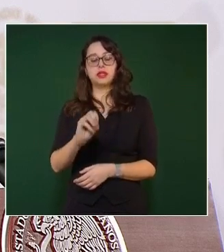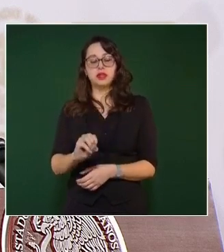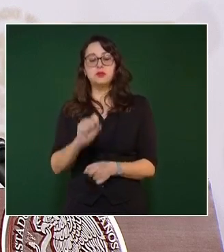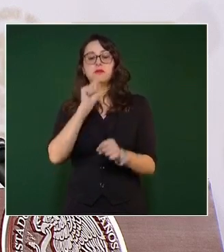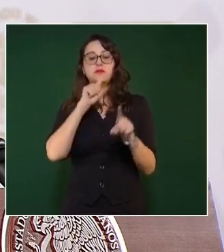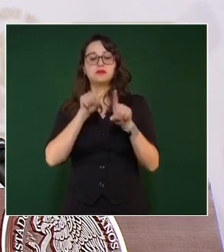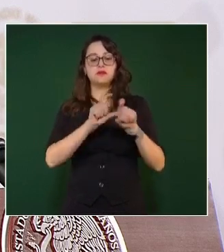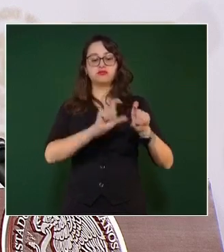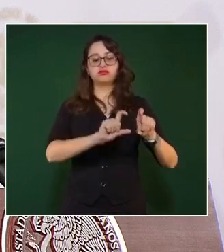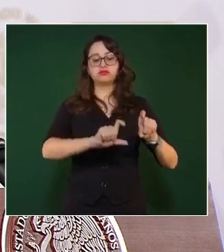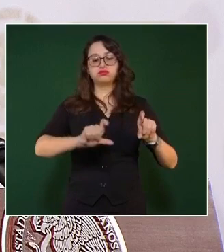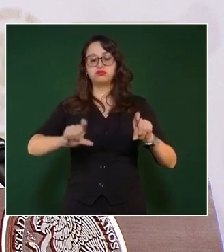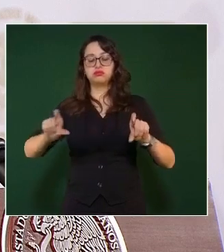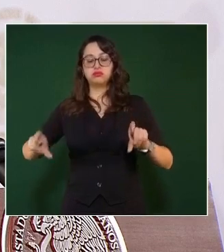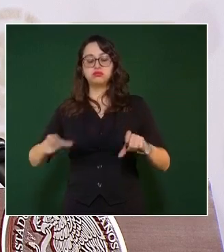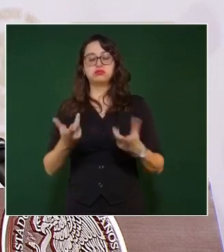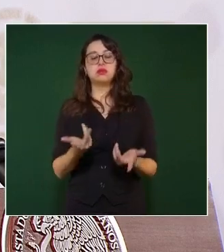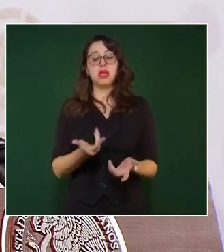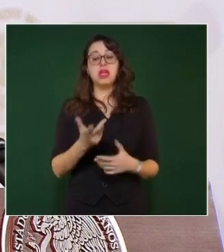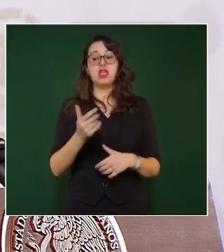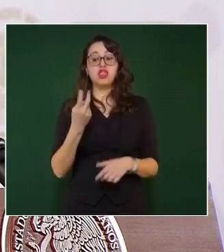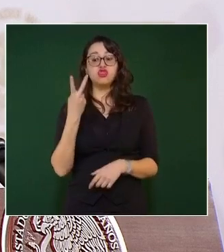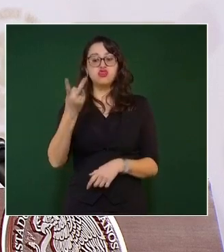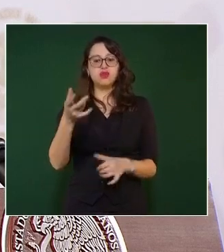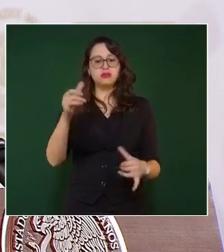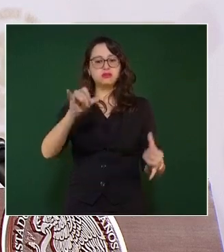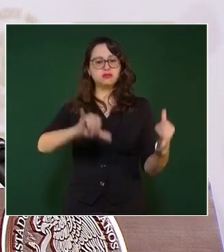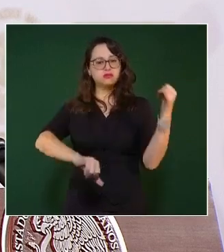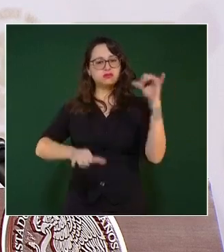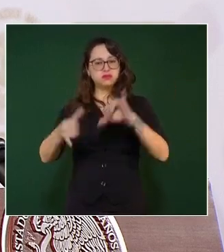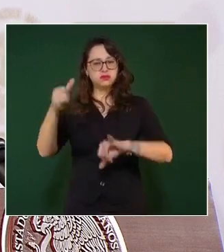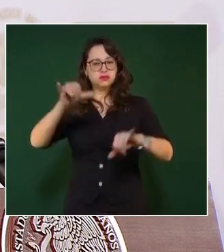de fentanilo, dos laboratorios clandestinos,